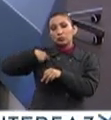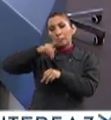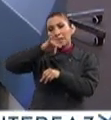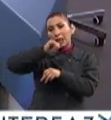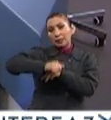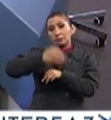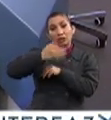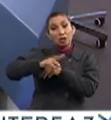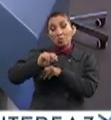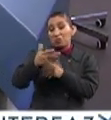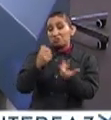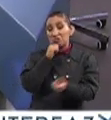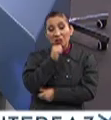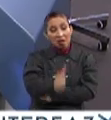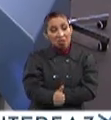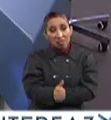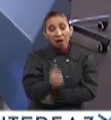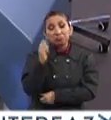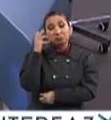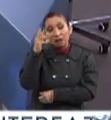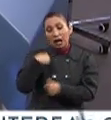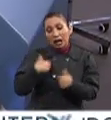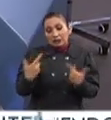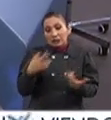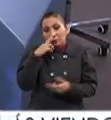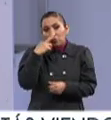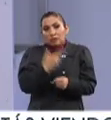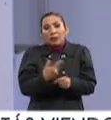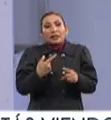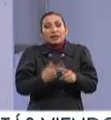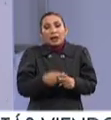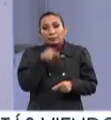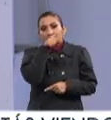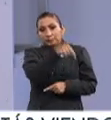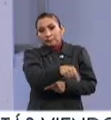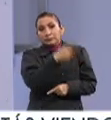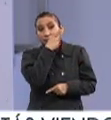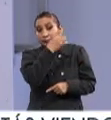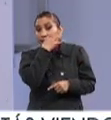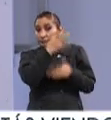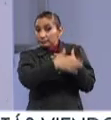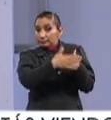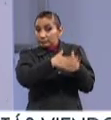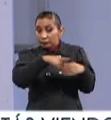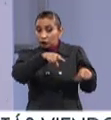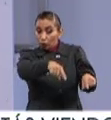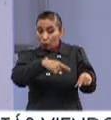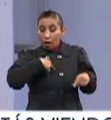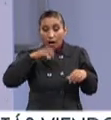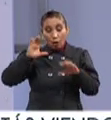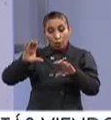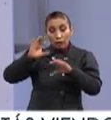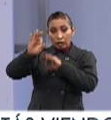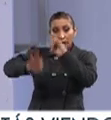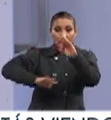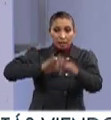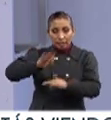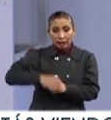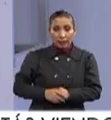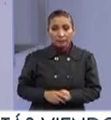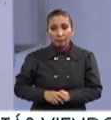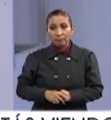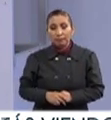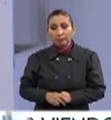Así. Mientras no se haga eso, alguien tiene que hacerse responsable y en este caso decirle al gobierno que invertir en el ambiente es redituable